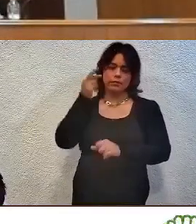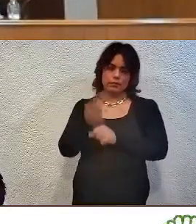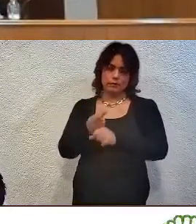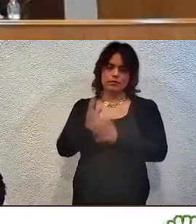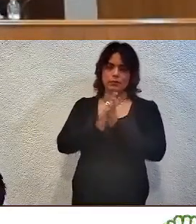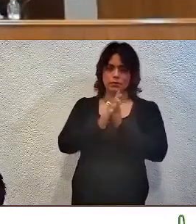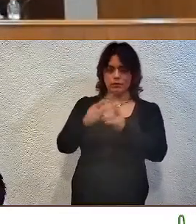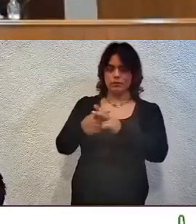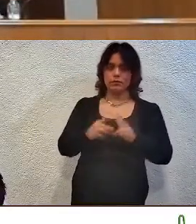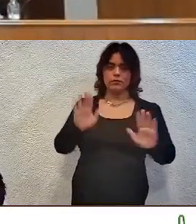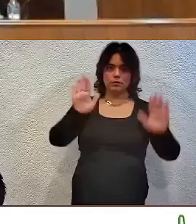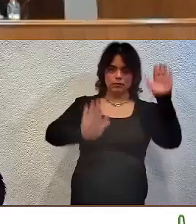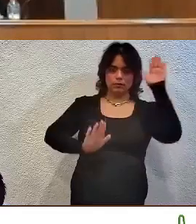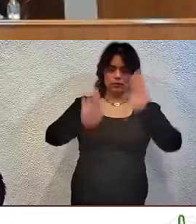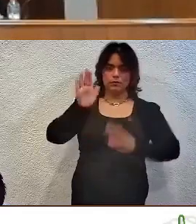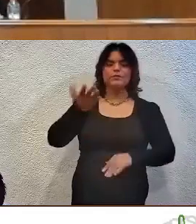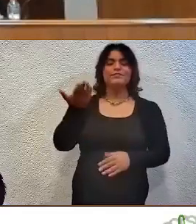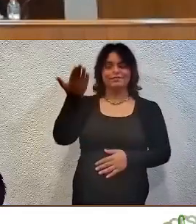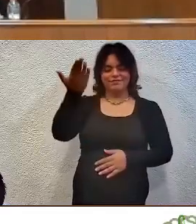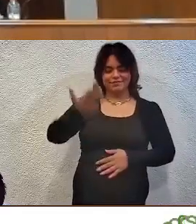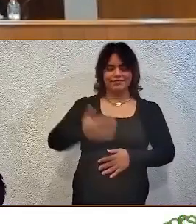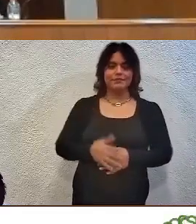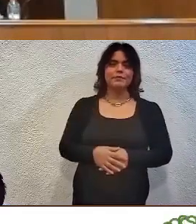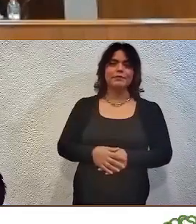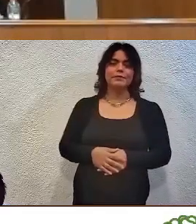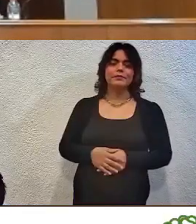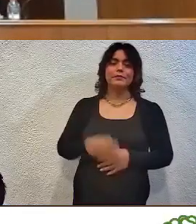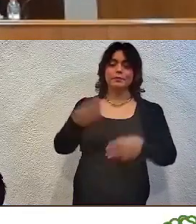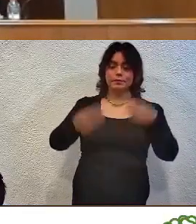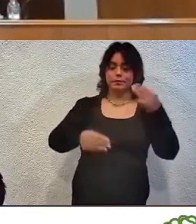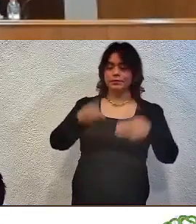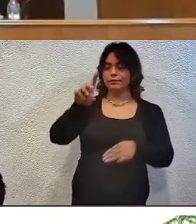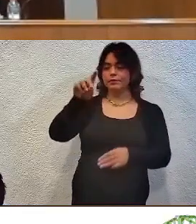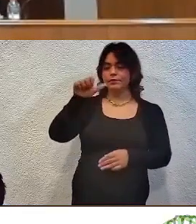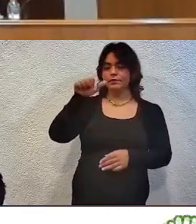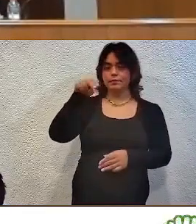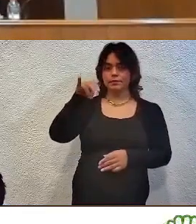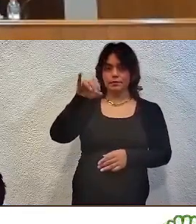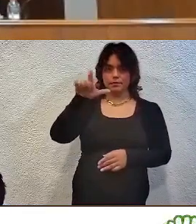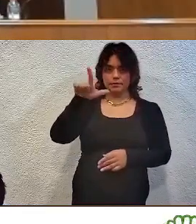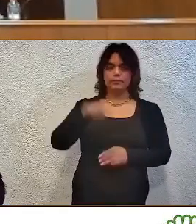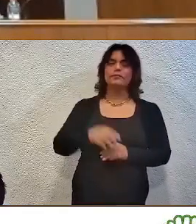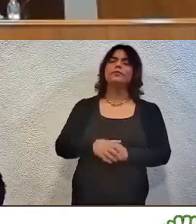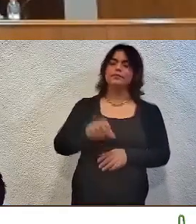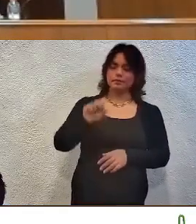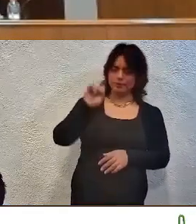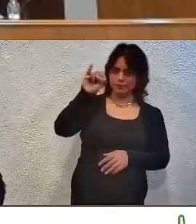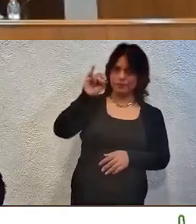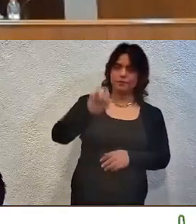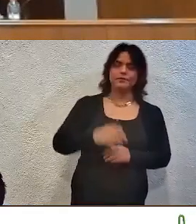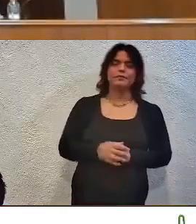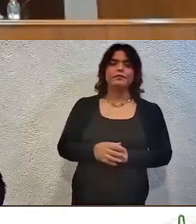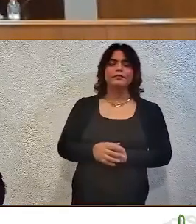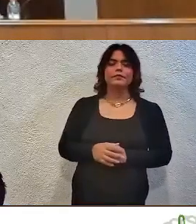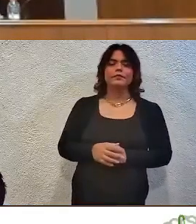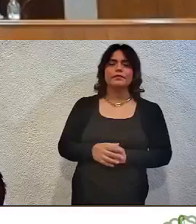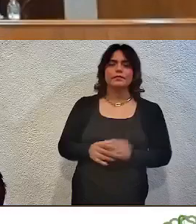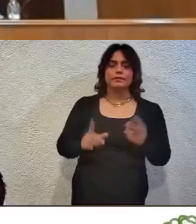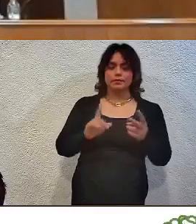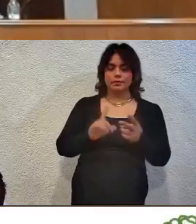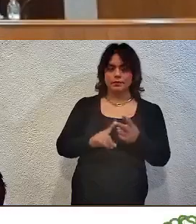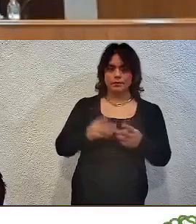por favor. Con su autorización, magistrada presidenta. Magistrado ponente Daniel Preciado Temiquel. Es proyecto de la ponencia.